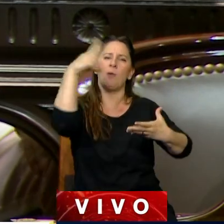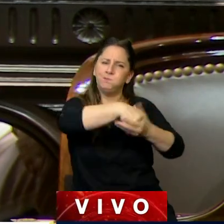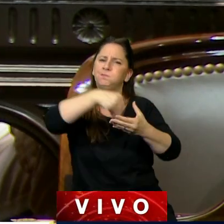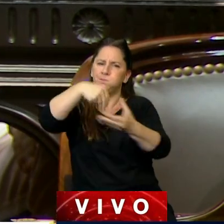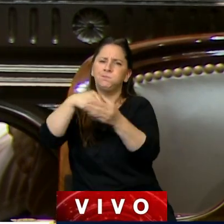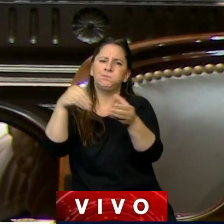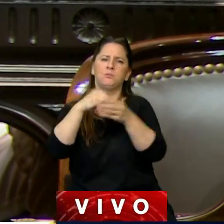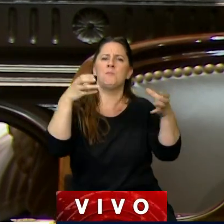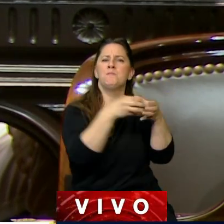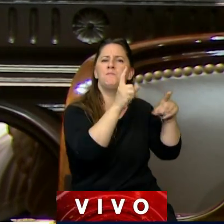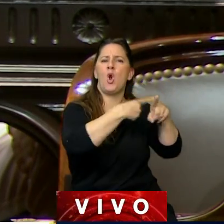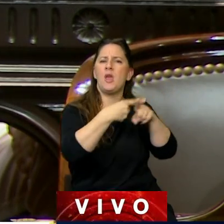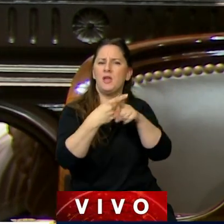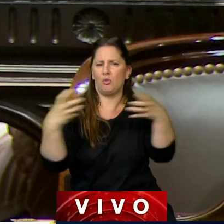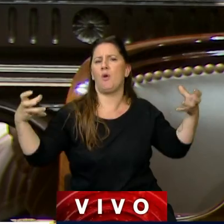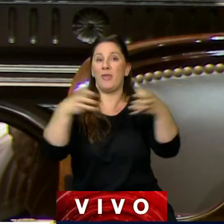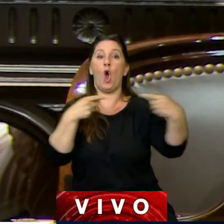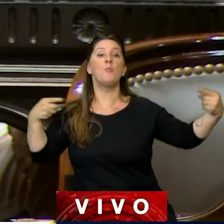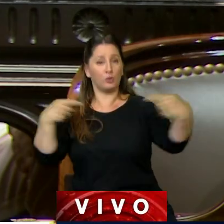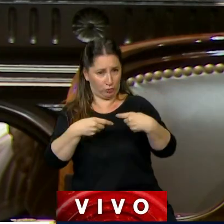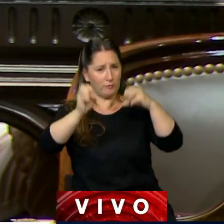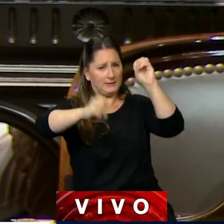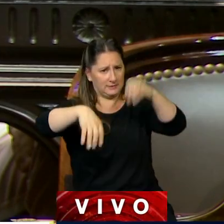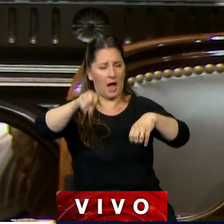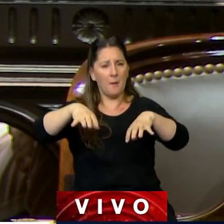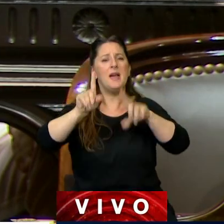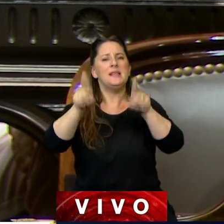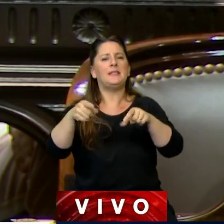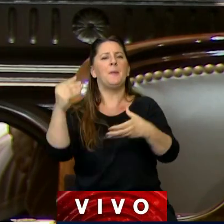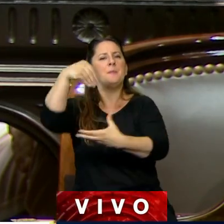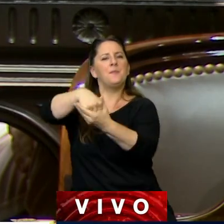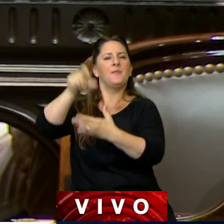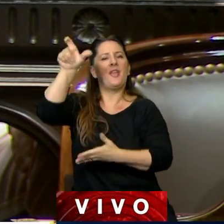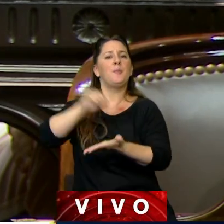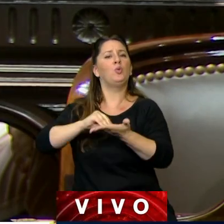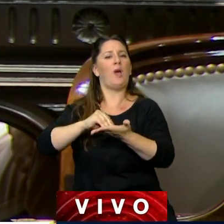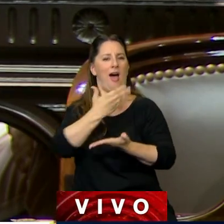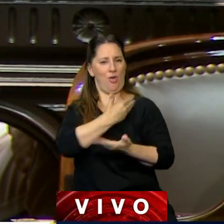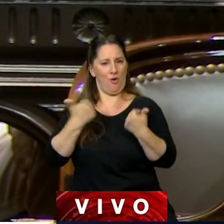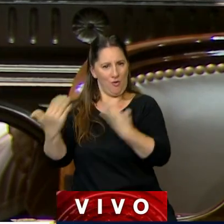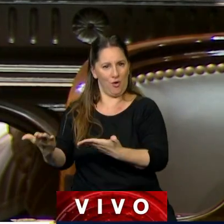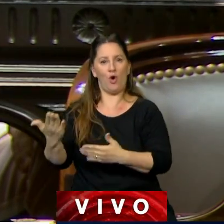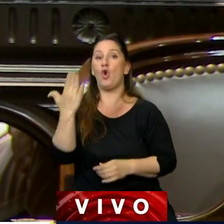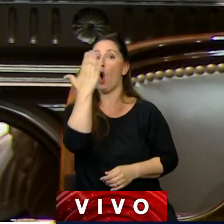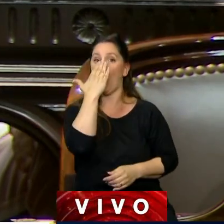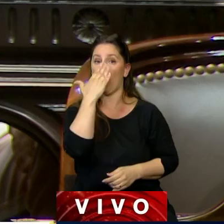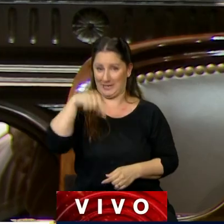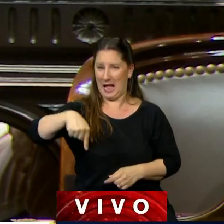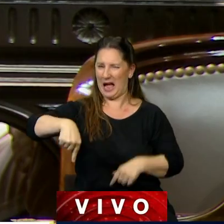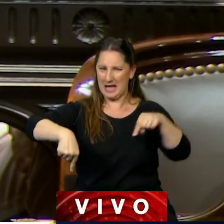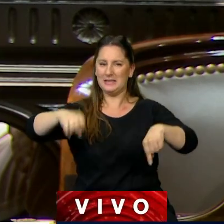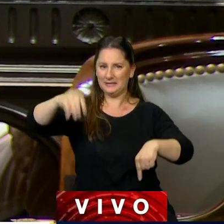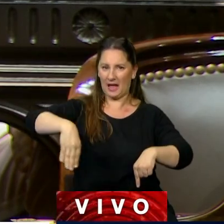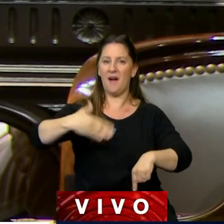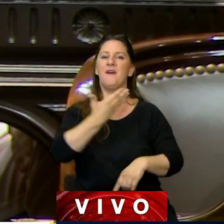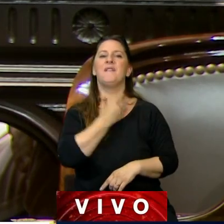todos los bloques de la oposición. Pero también participó un diputado del oficialismo cordobés que está presente en esta Cámara, el